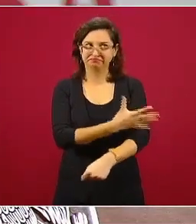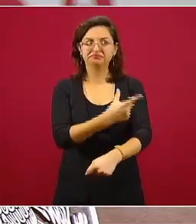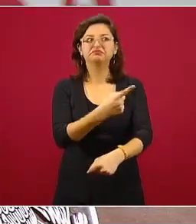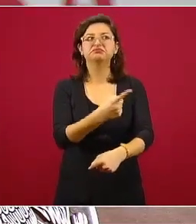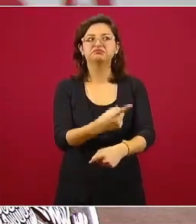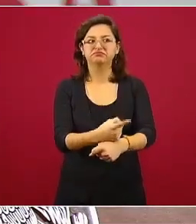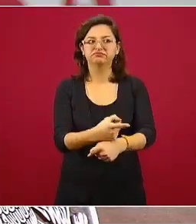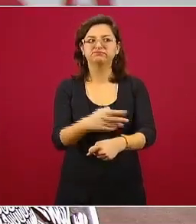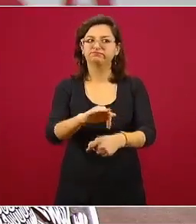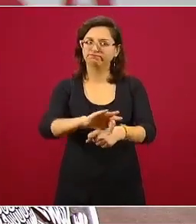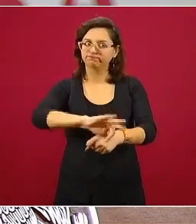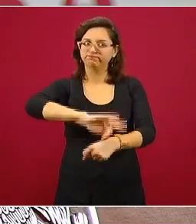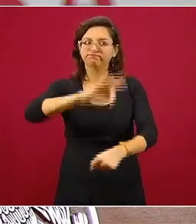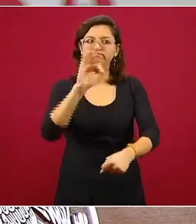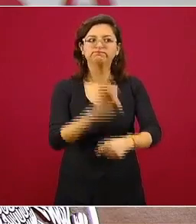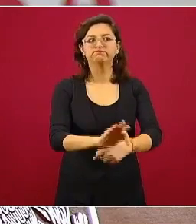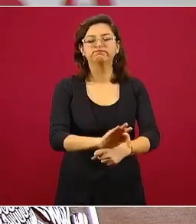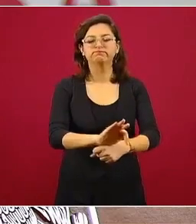la honestidad,